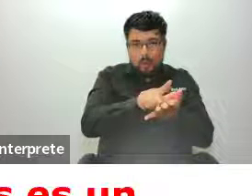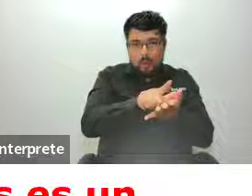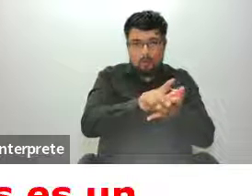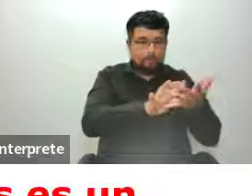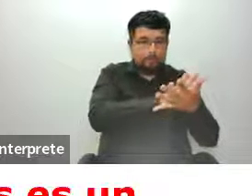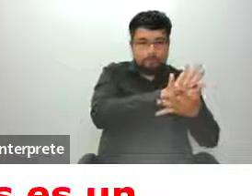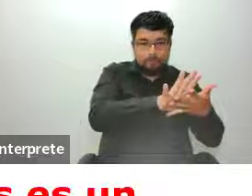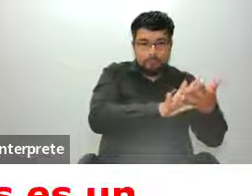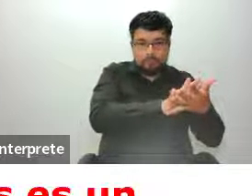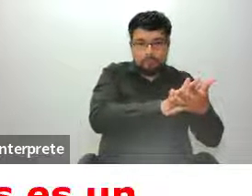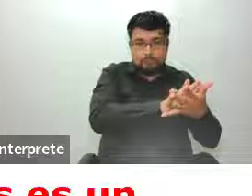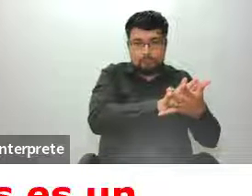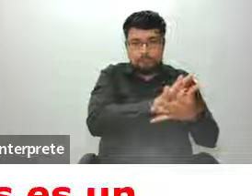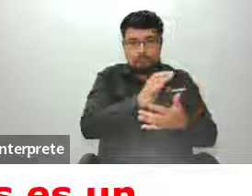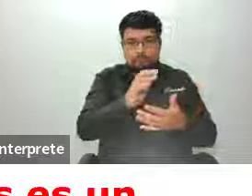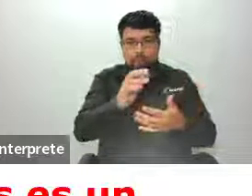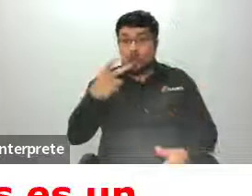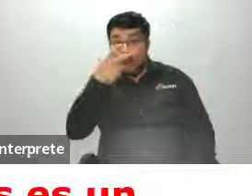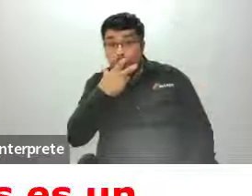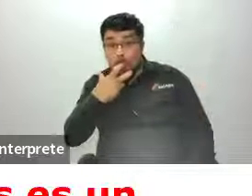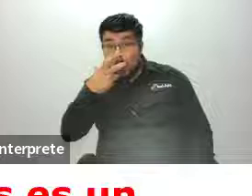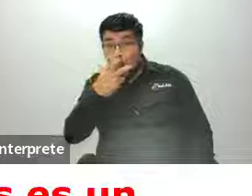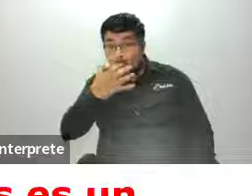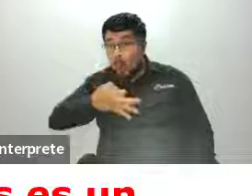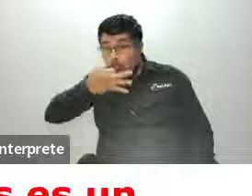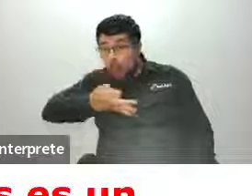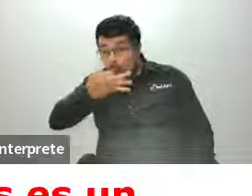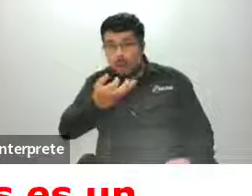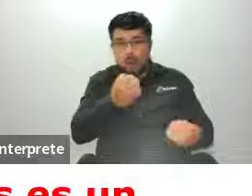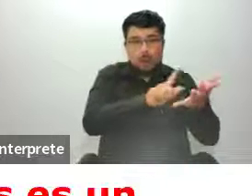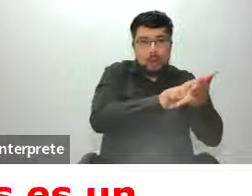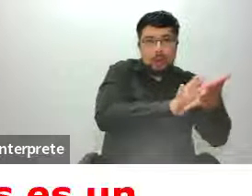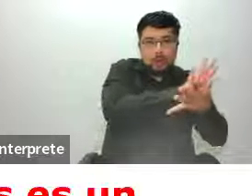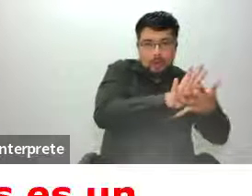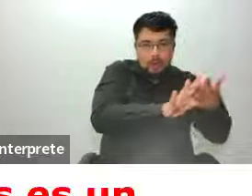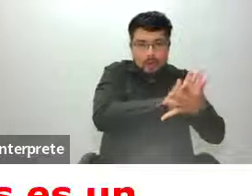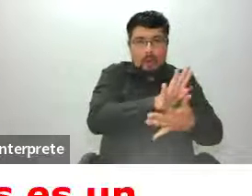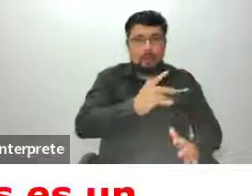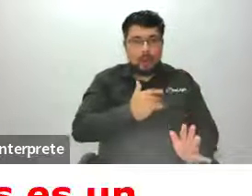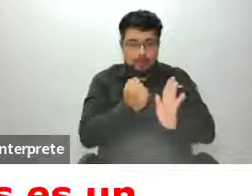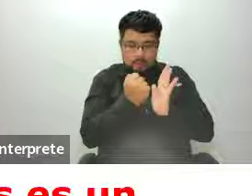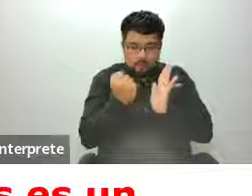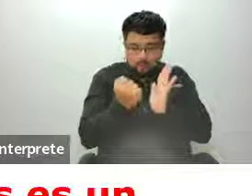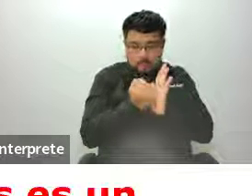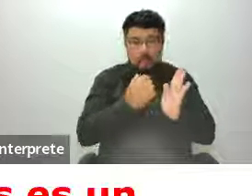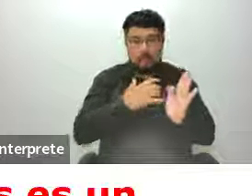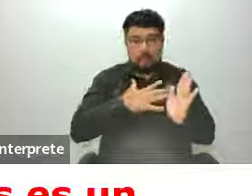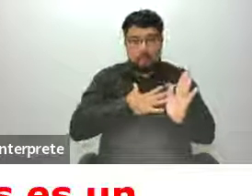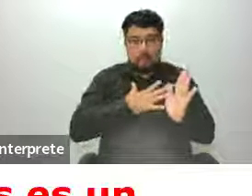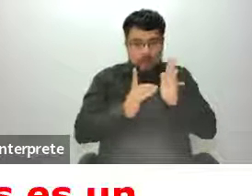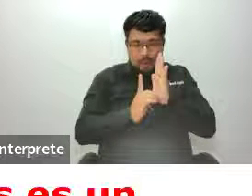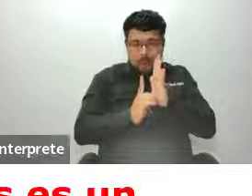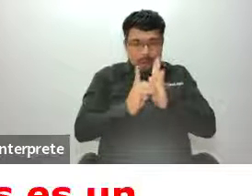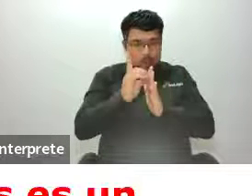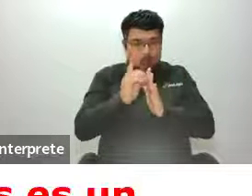entregar eh, o poder plasmar mi desarrollo lingüístico, necesito estar preparada